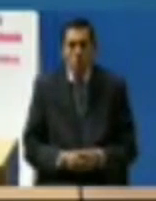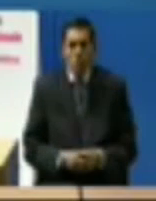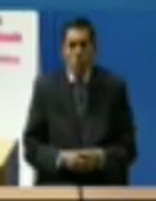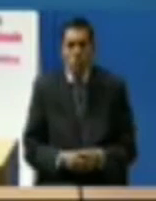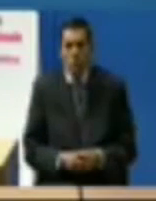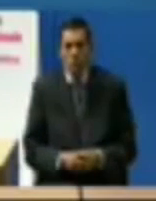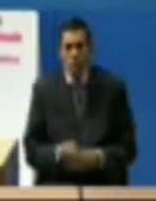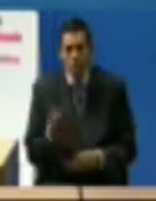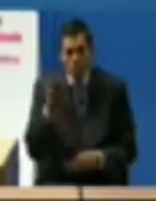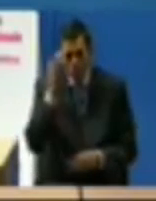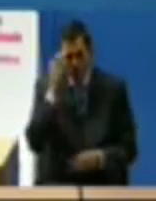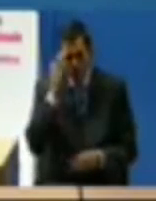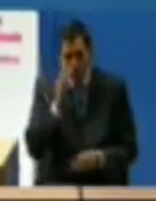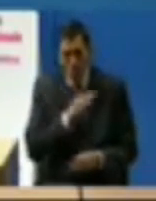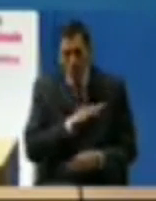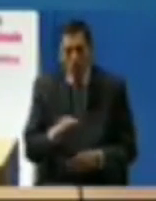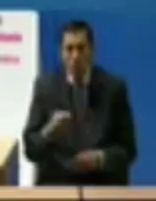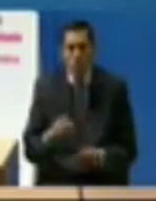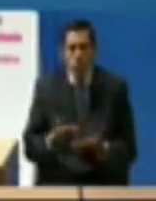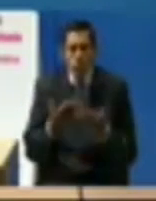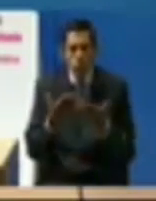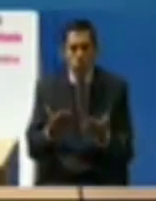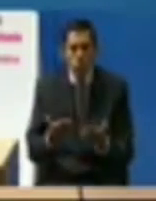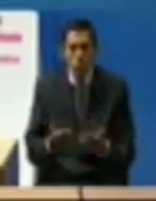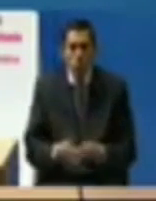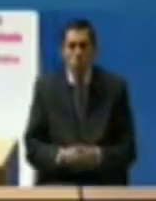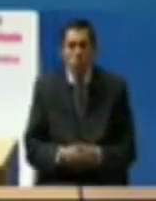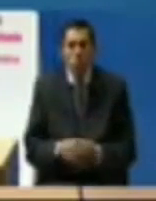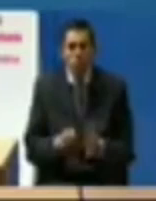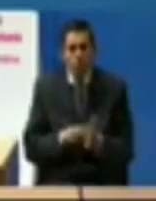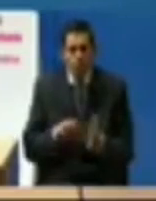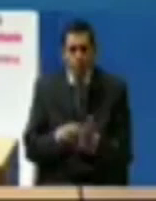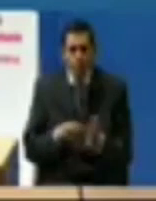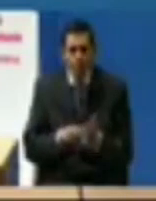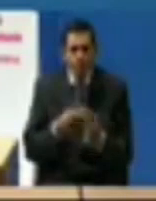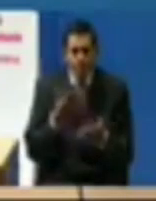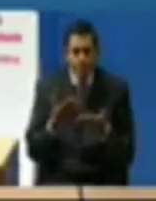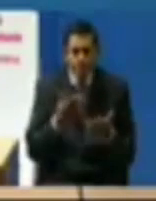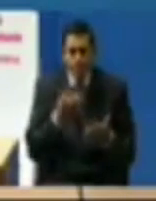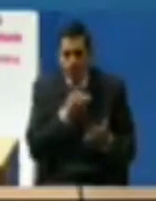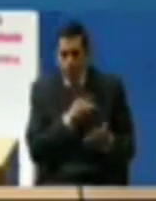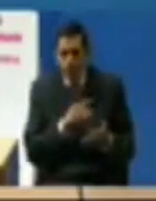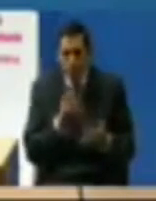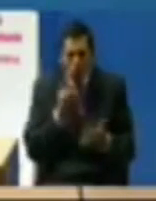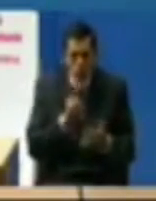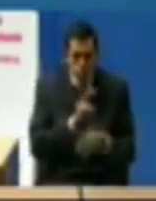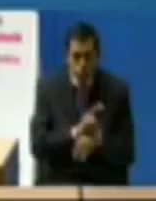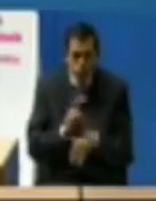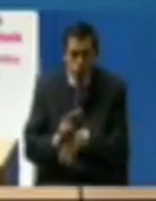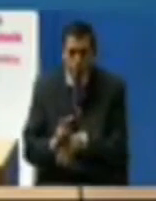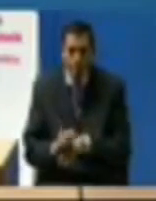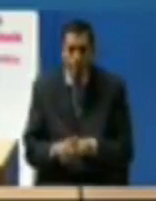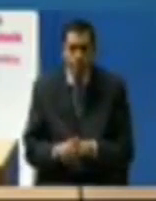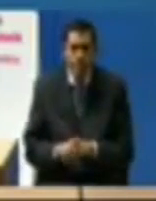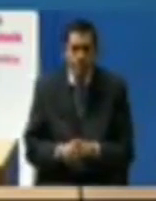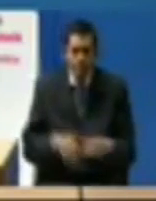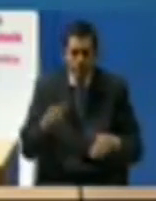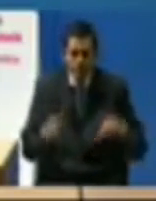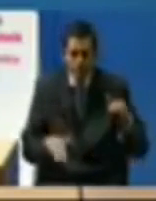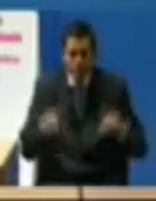conocimiento podemos identificar las trampas, recovecos e intenciones que a veces hay de torcer la ley y que